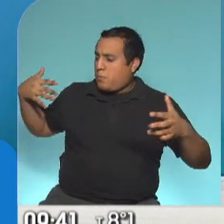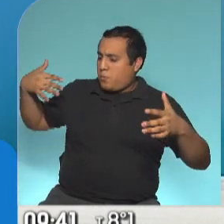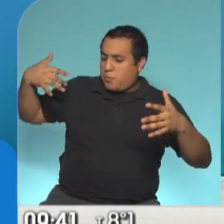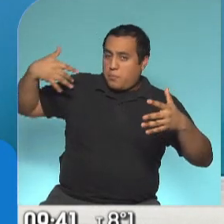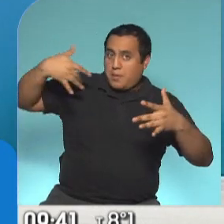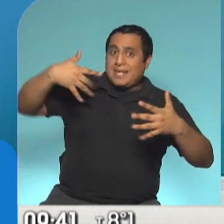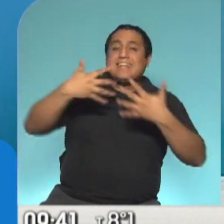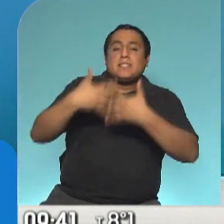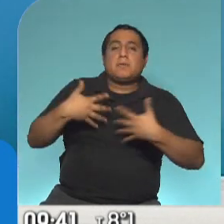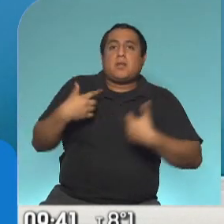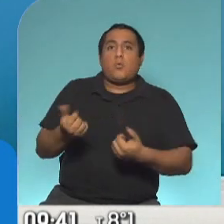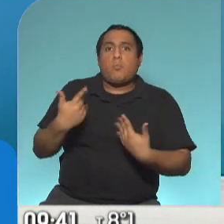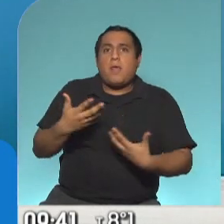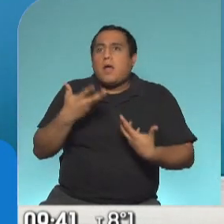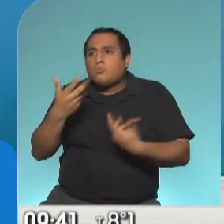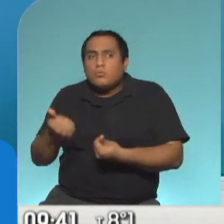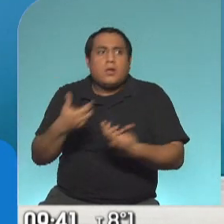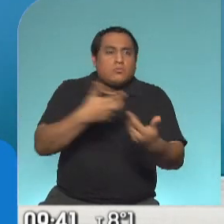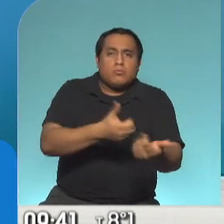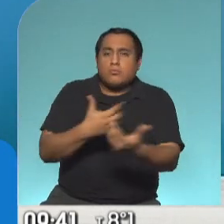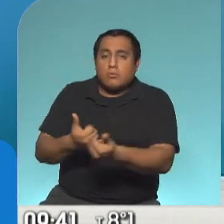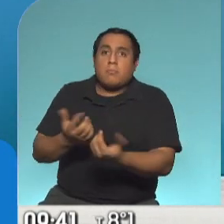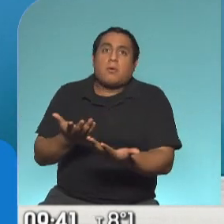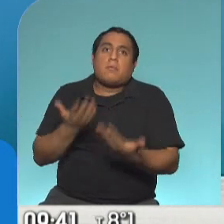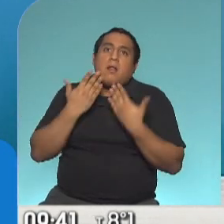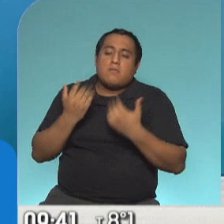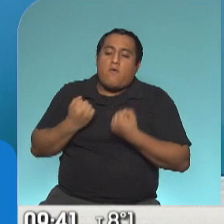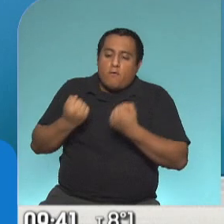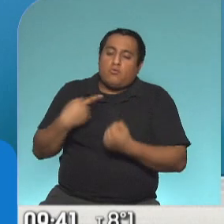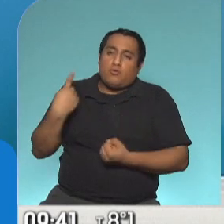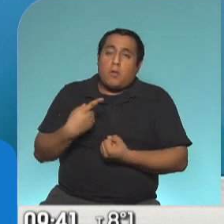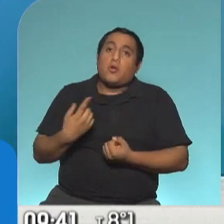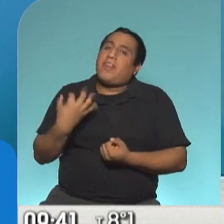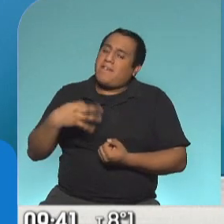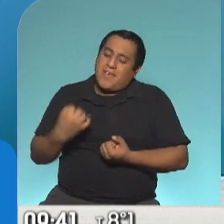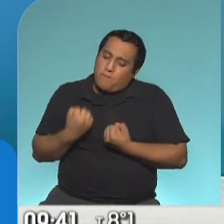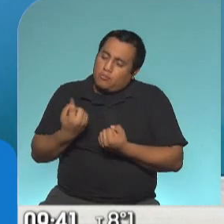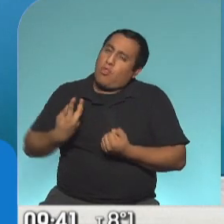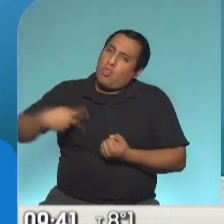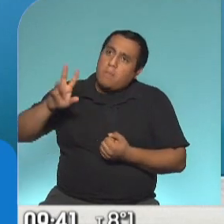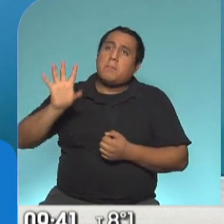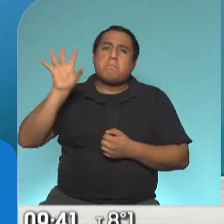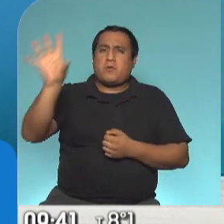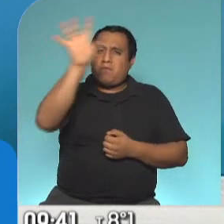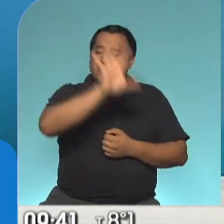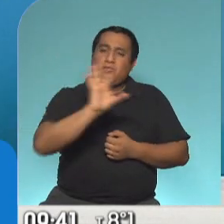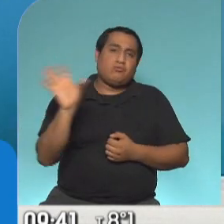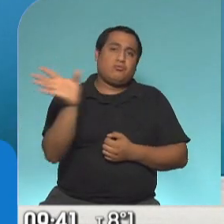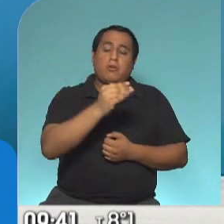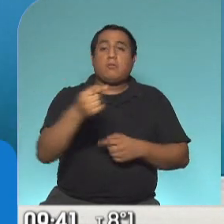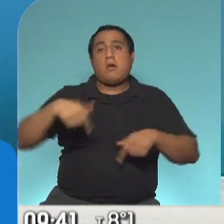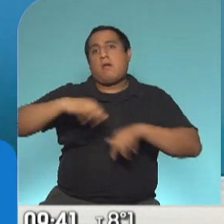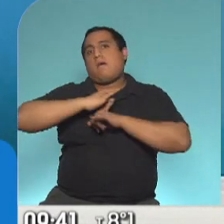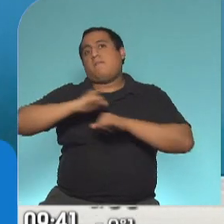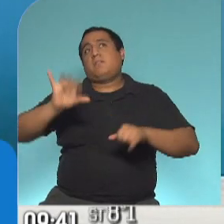de salud haya podido dar respuesta a este esfuerzo este trabajo se debemos replicarlo en cada una de las jurisdicciones y este es el mensaje